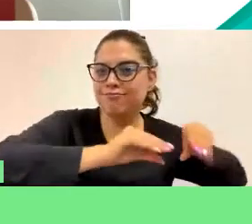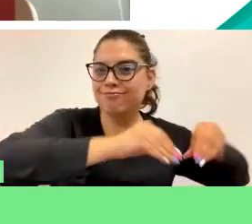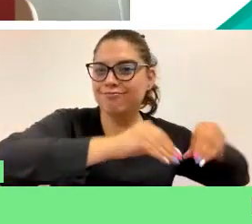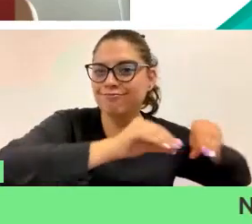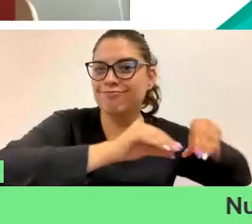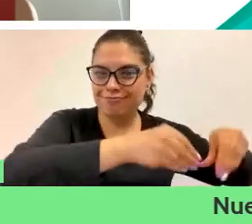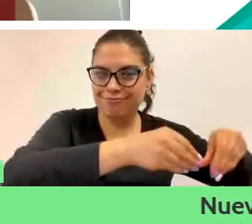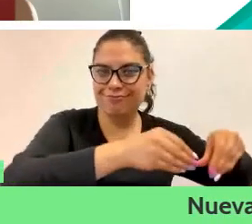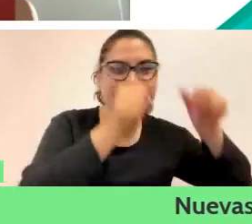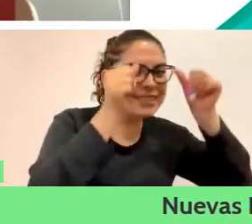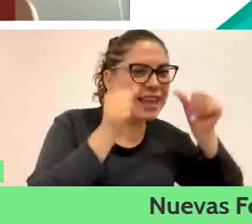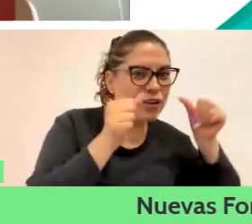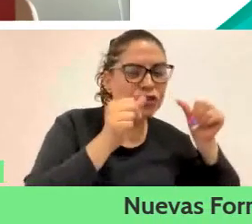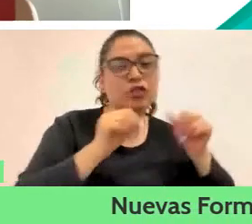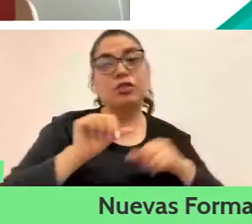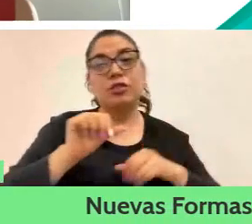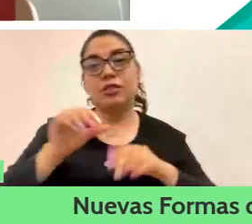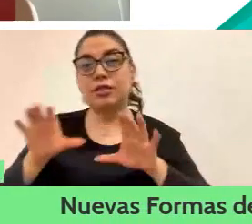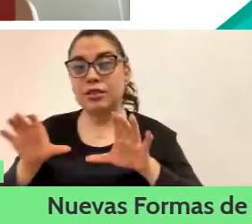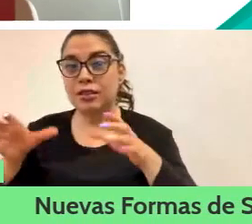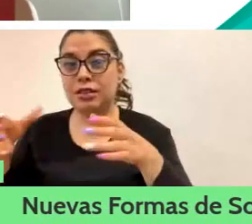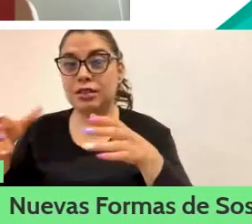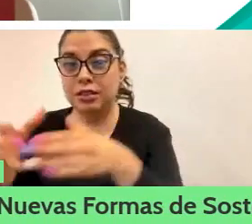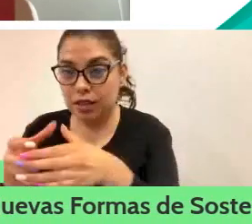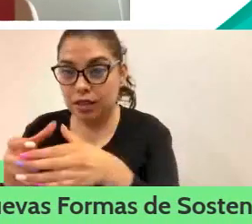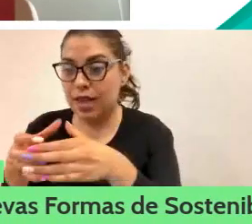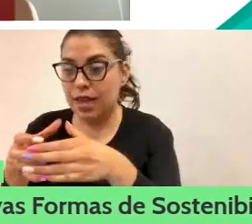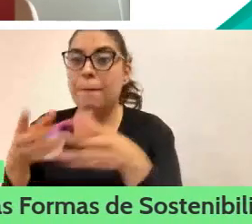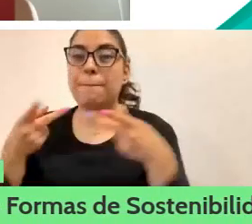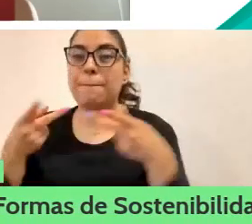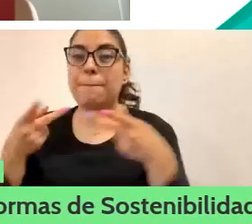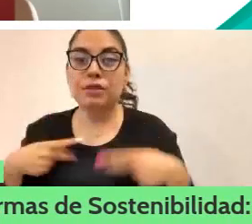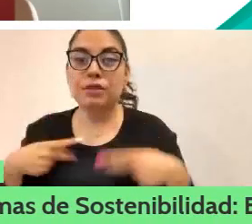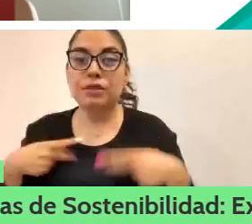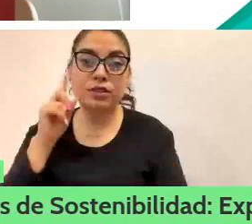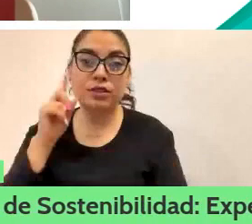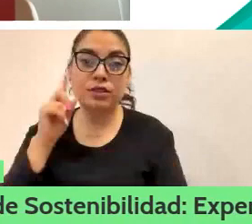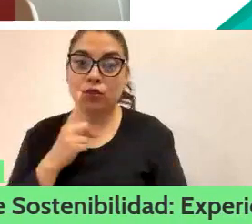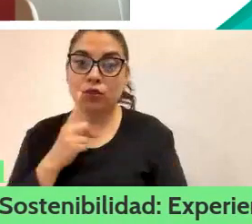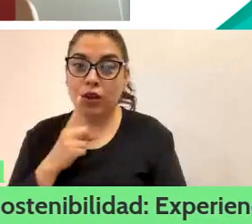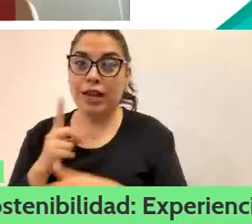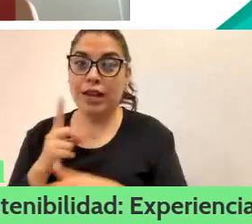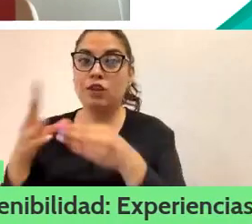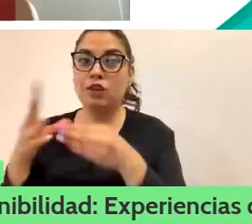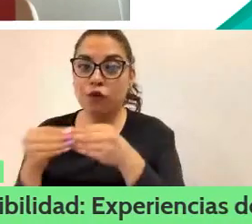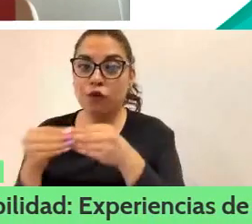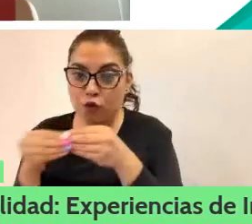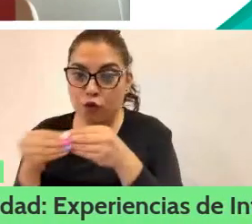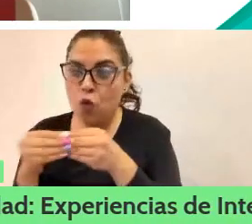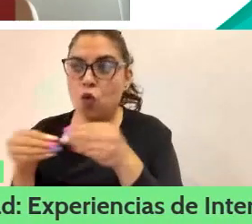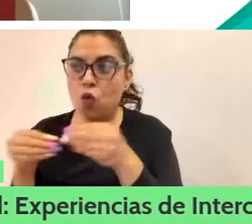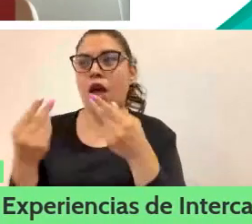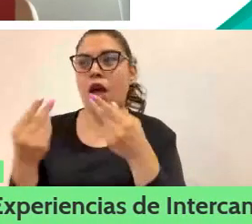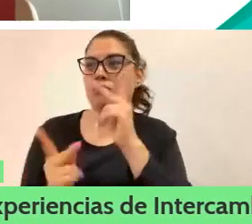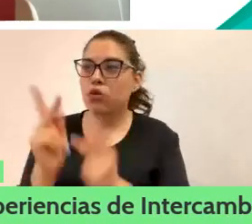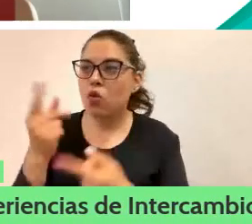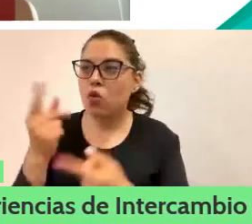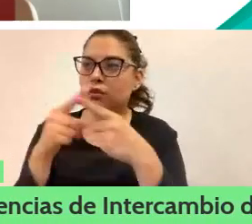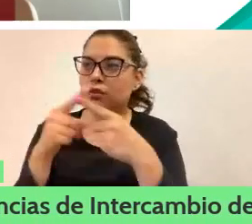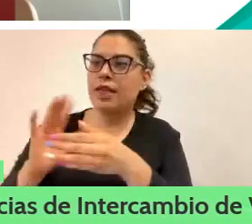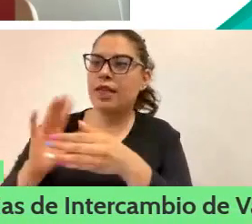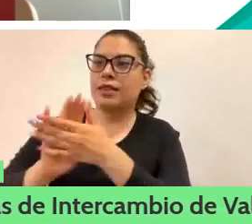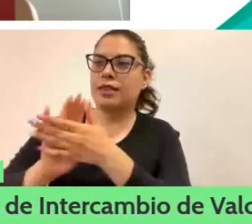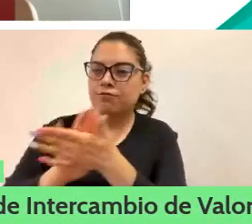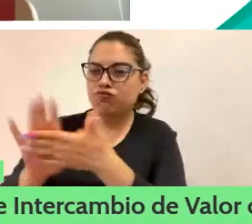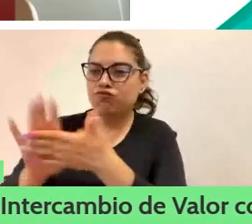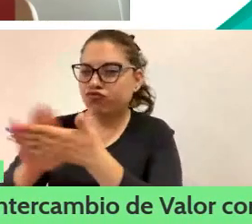que hacen todo el armado de box de frutas y snacks para también entregar en empresas. Elegimos estos